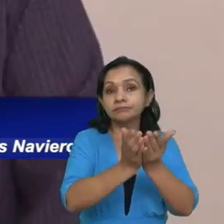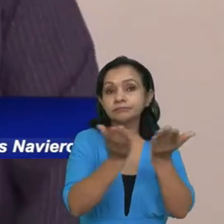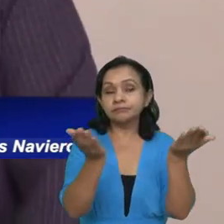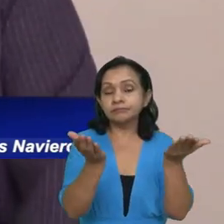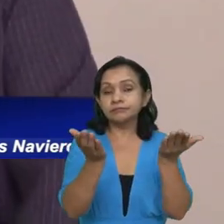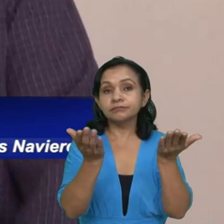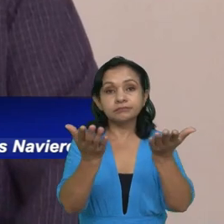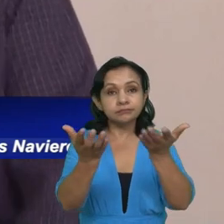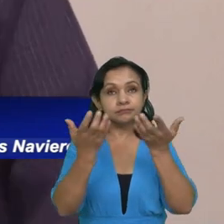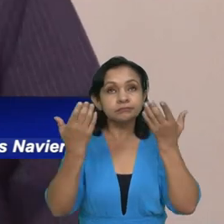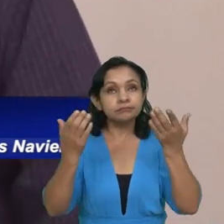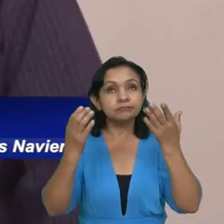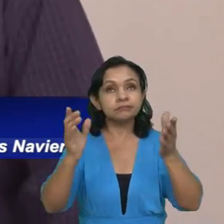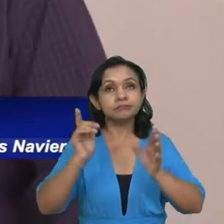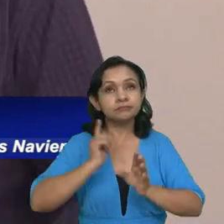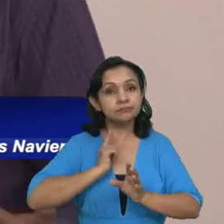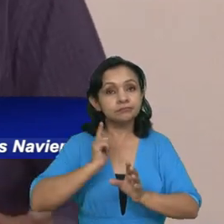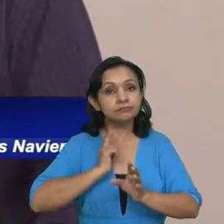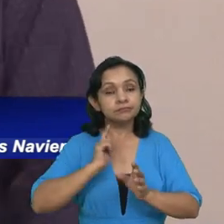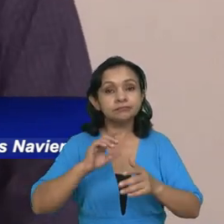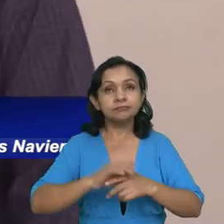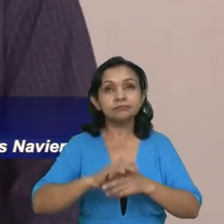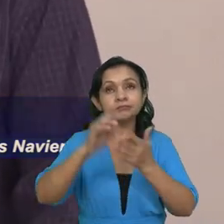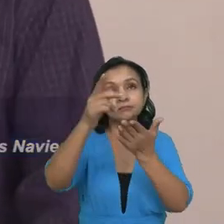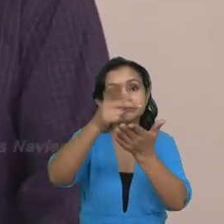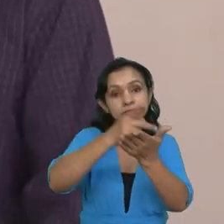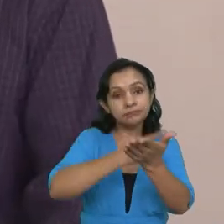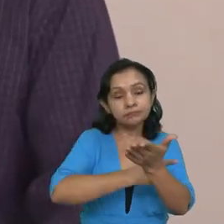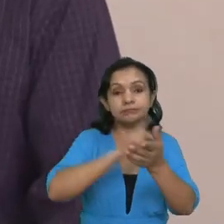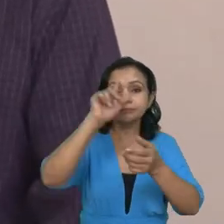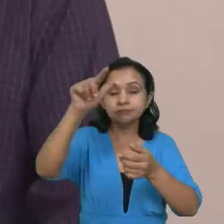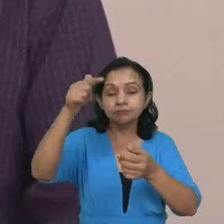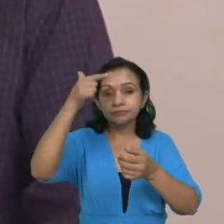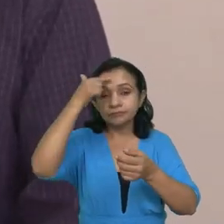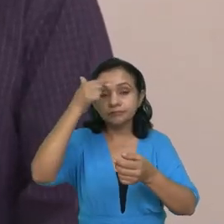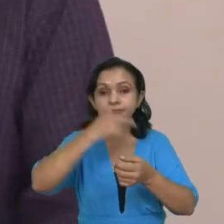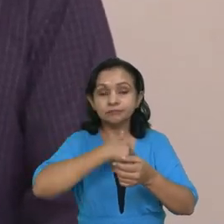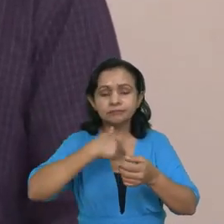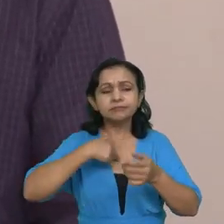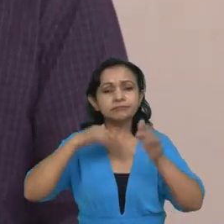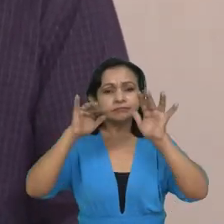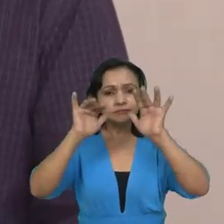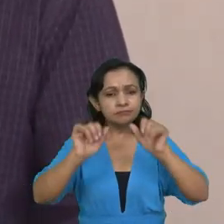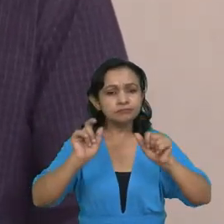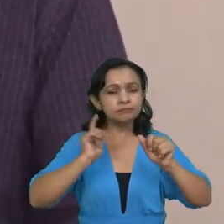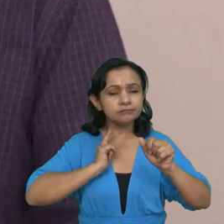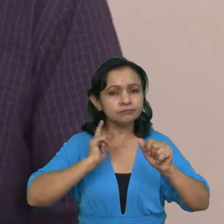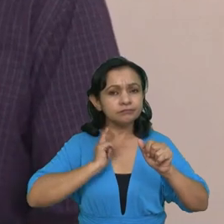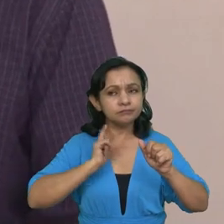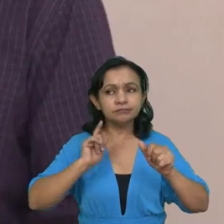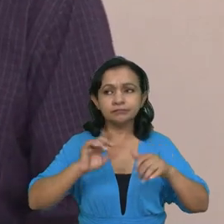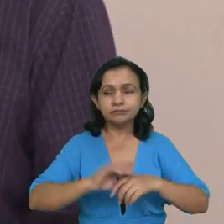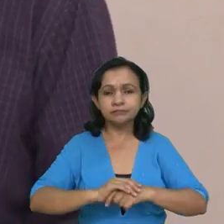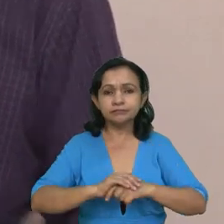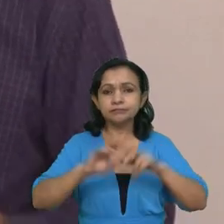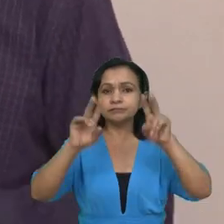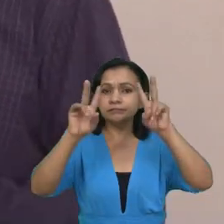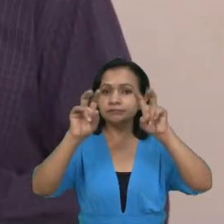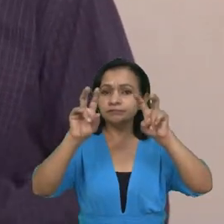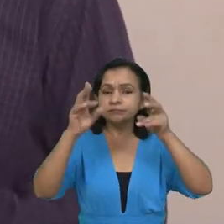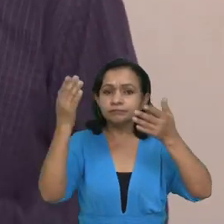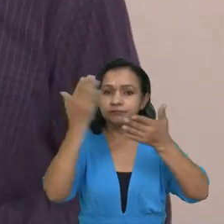retos que tiene hay proyectos grandes del gobierno que se están materializando ahí entiendo temas de